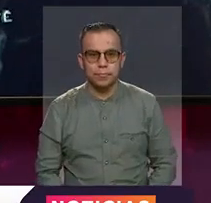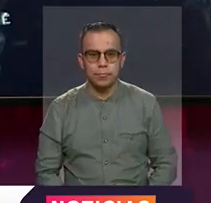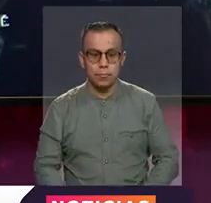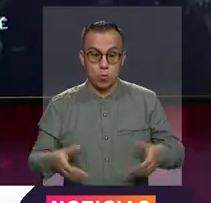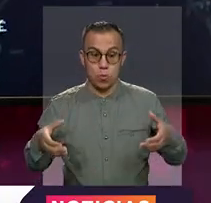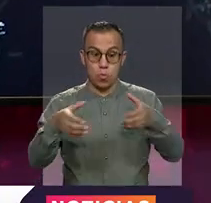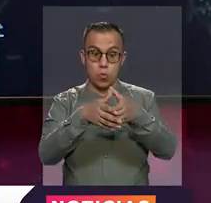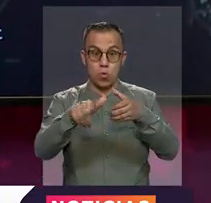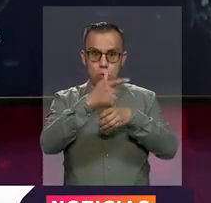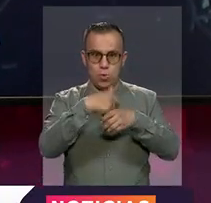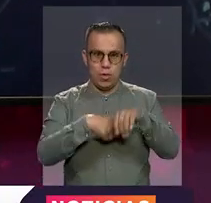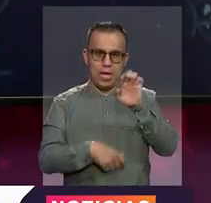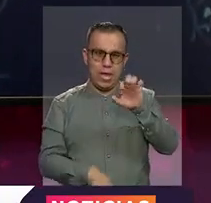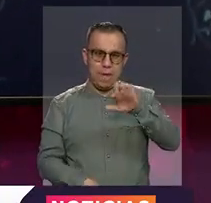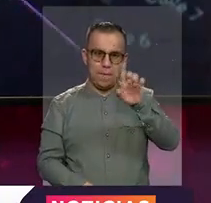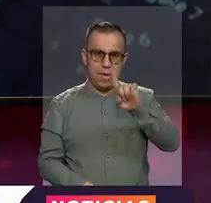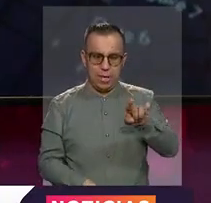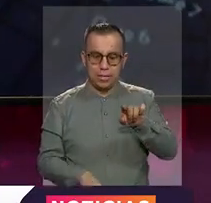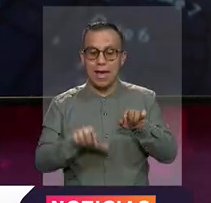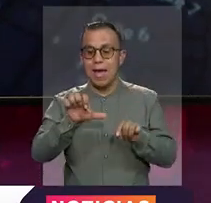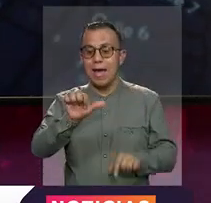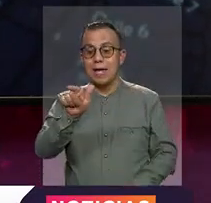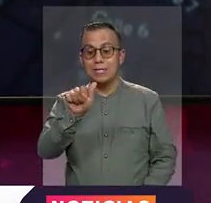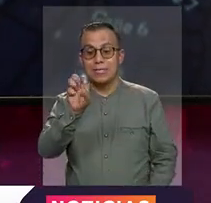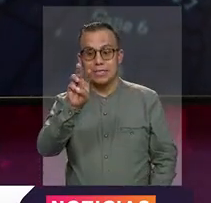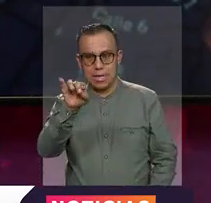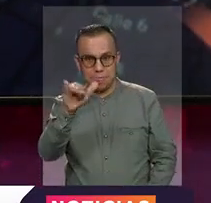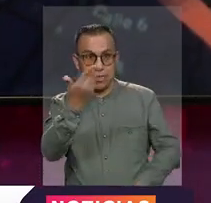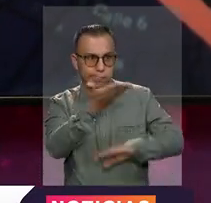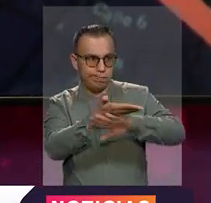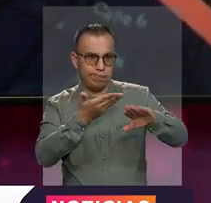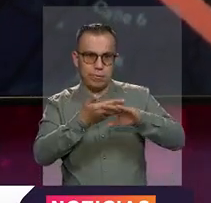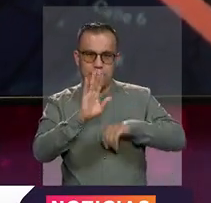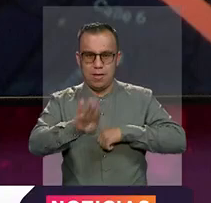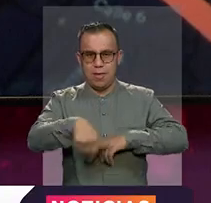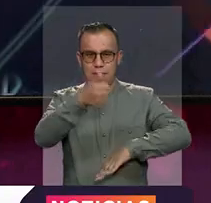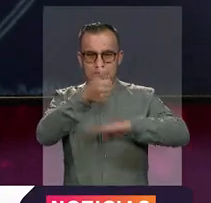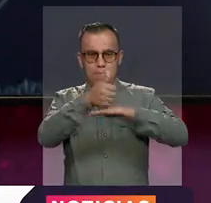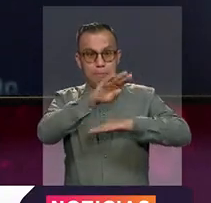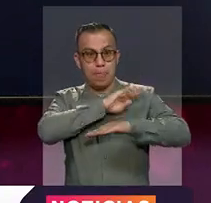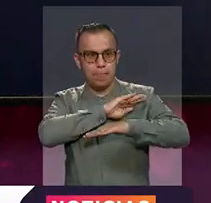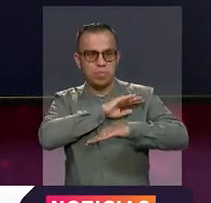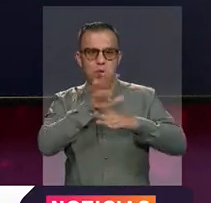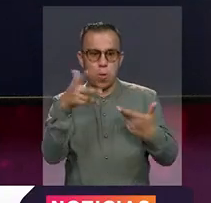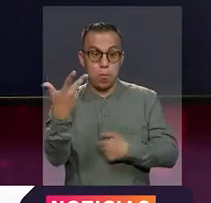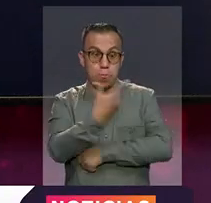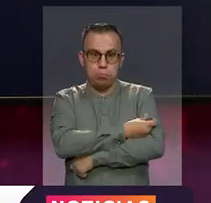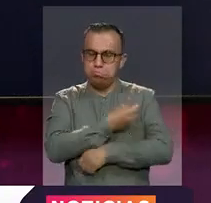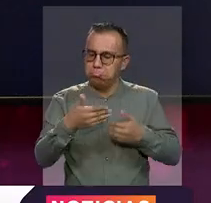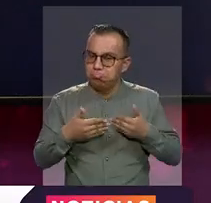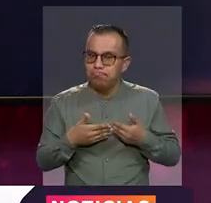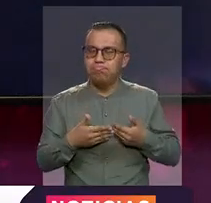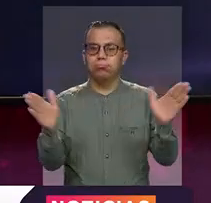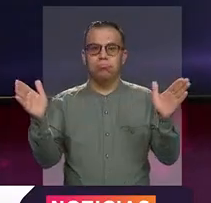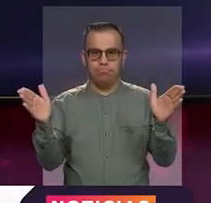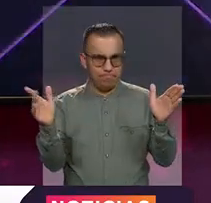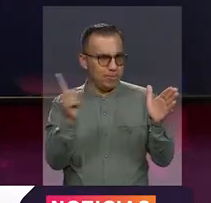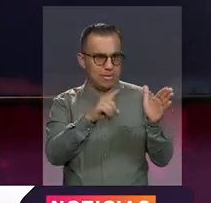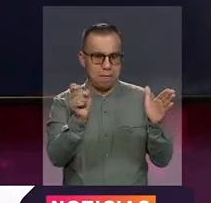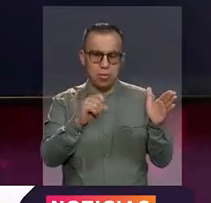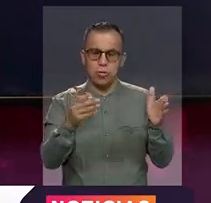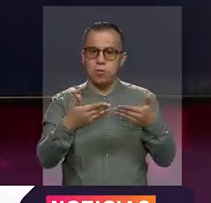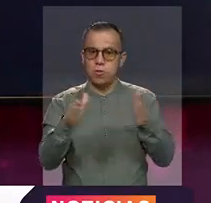El gremio que representa a la CPS y a CEMI respaldó la solicitud de la alcaldesa de Bogotá de iniciar una vacunación abierta en la capital del